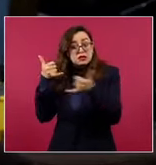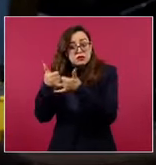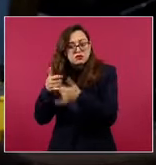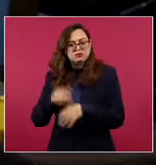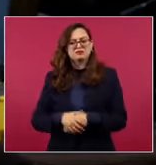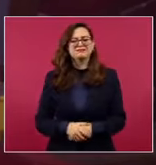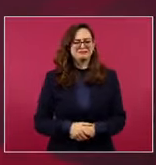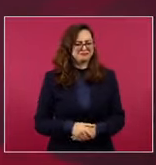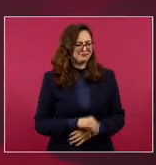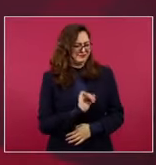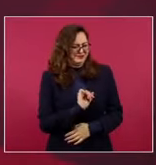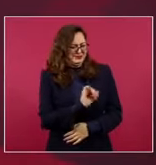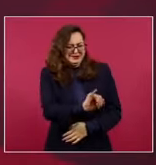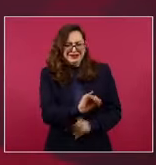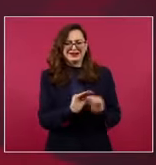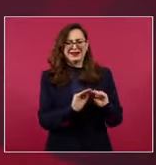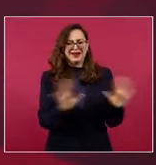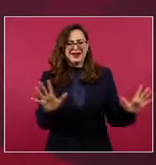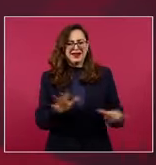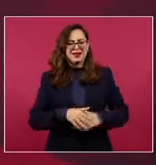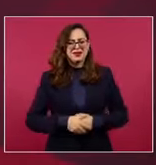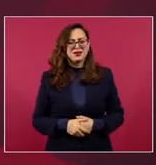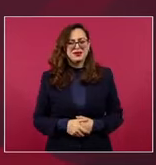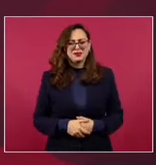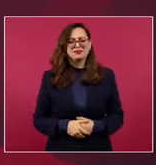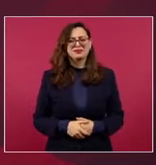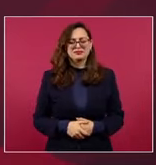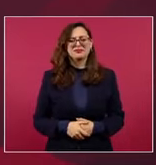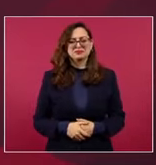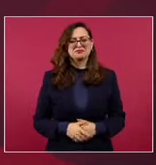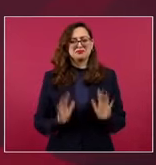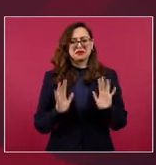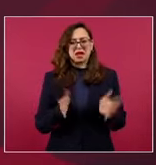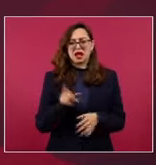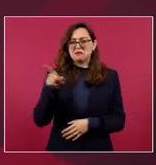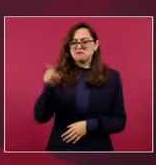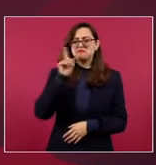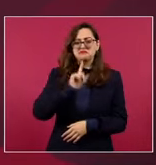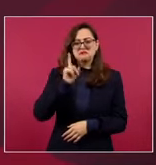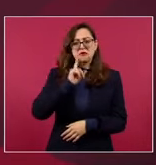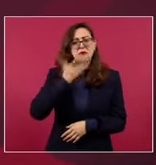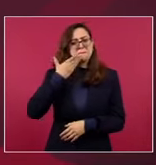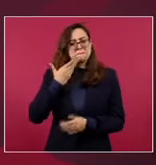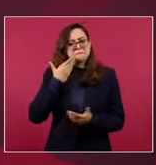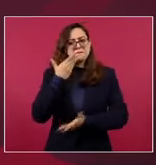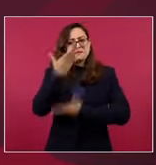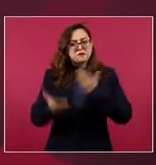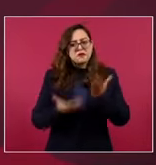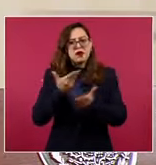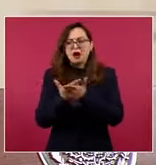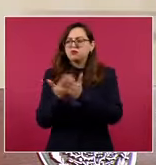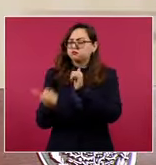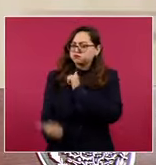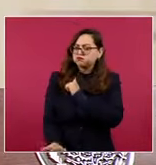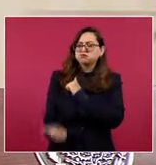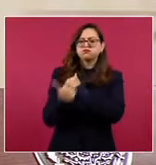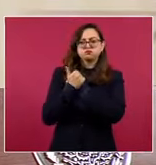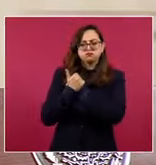sí, ella me buscó, tuvo la amabilidad de